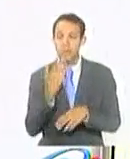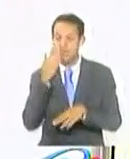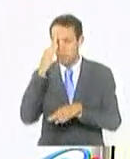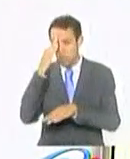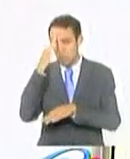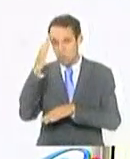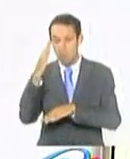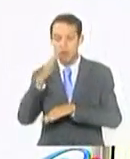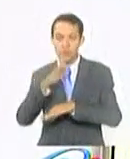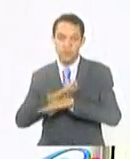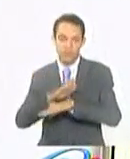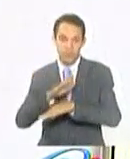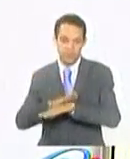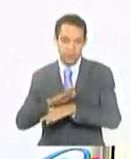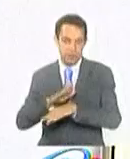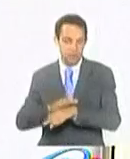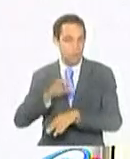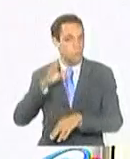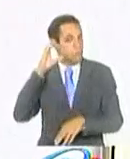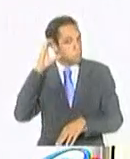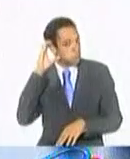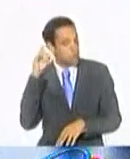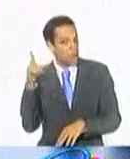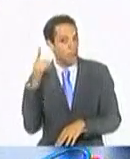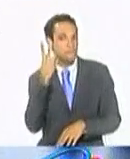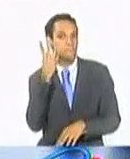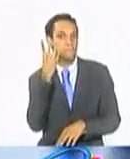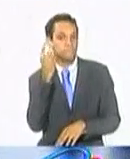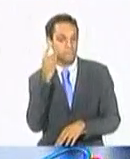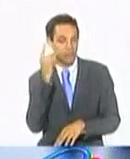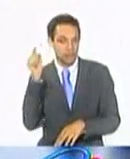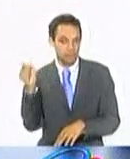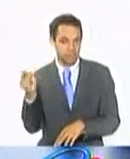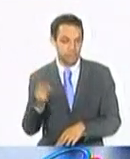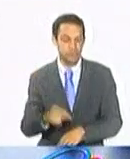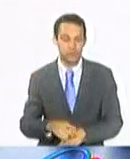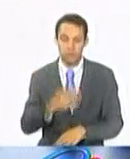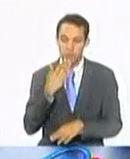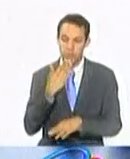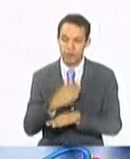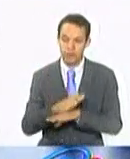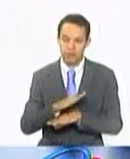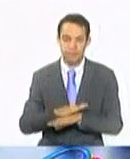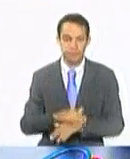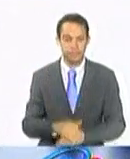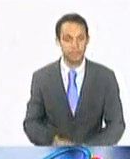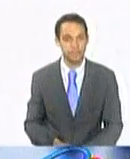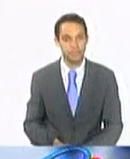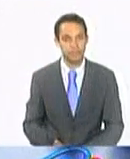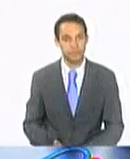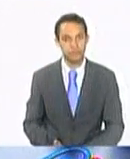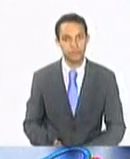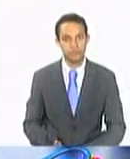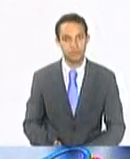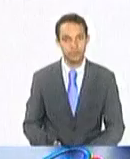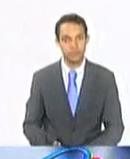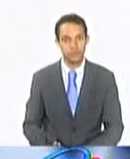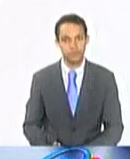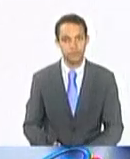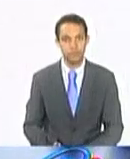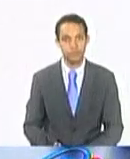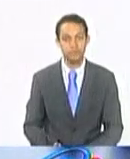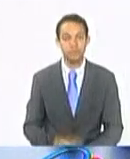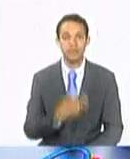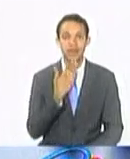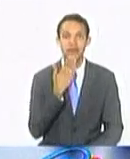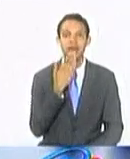al doctor Jorge Enrique rojas quiso está en nuestros estudios de telecafé en Pereira médico Buenas tardes Muchas